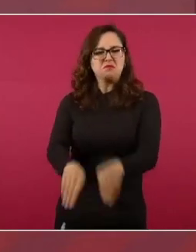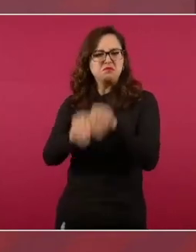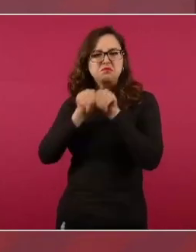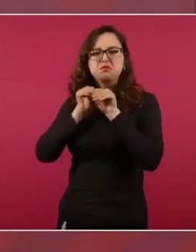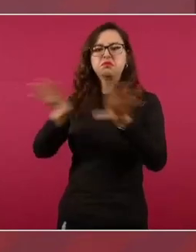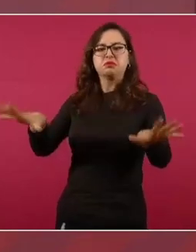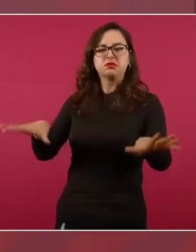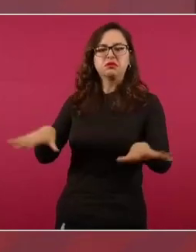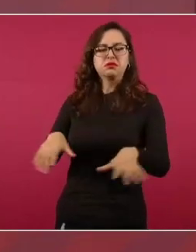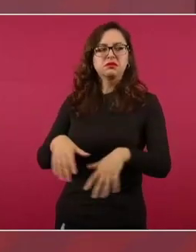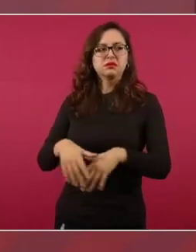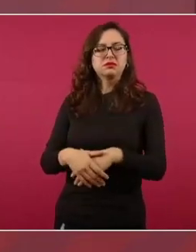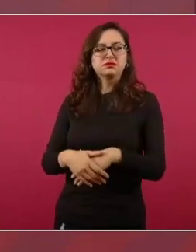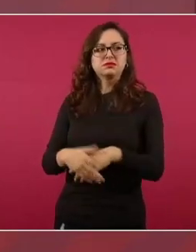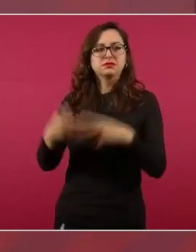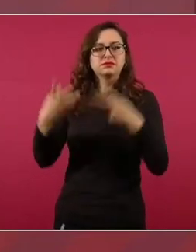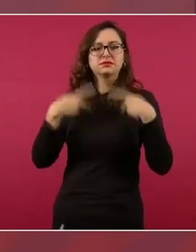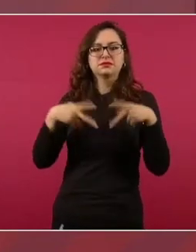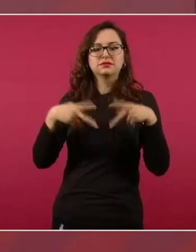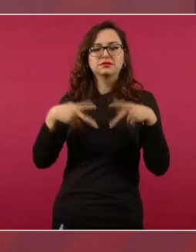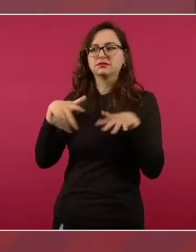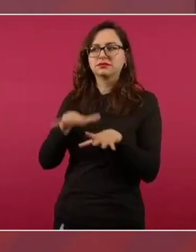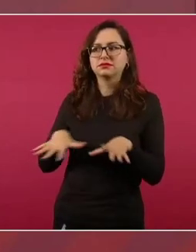cuando el pueblo de México